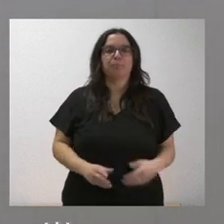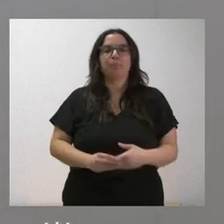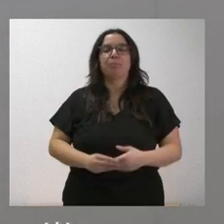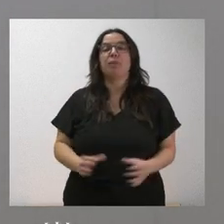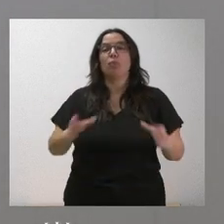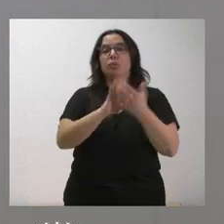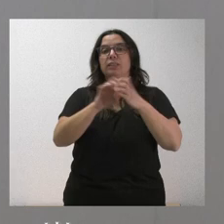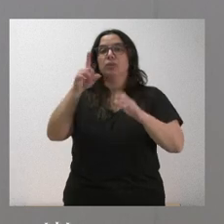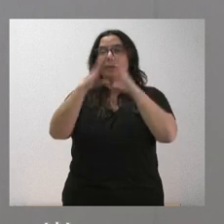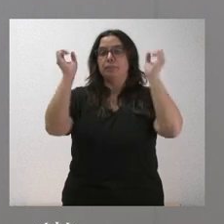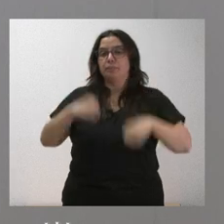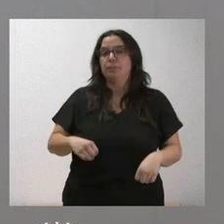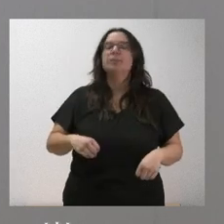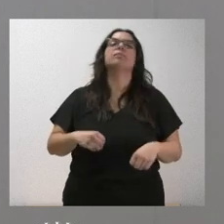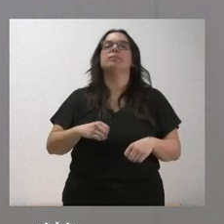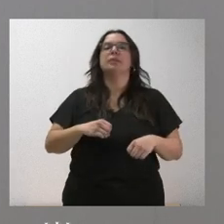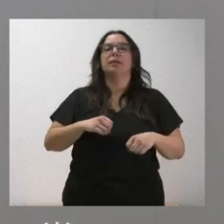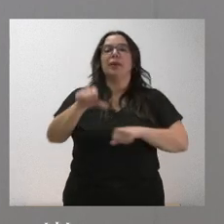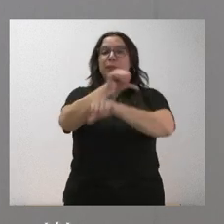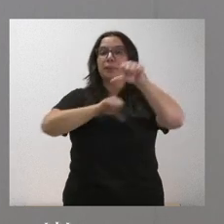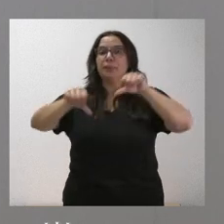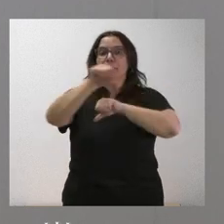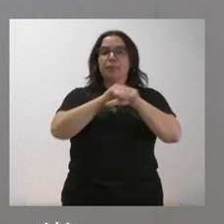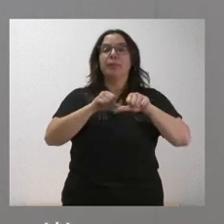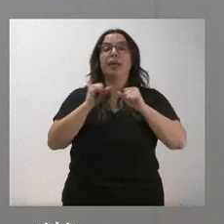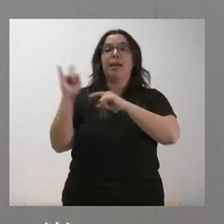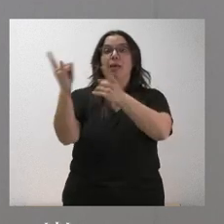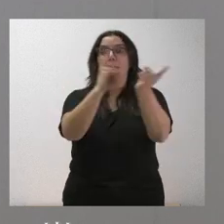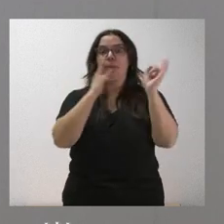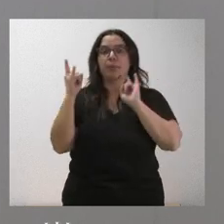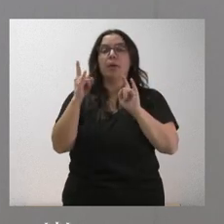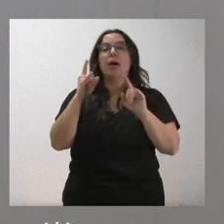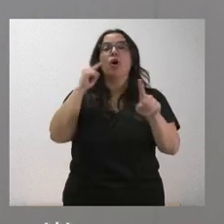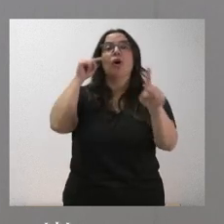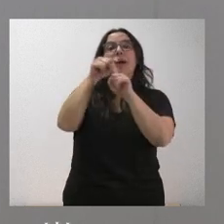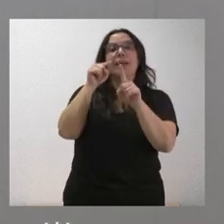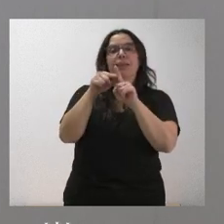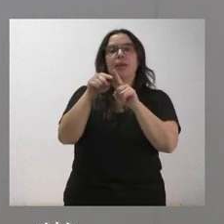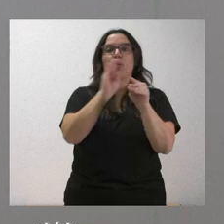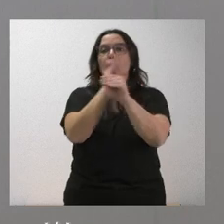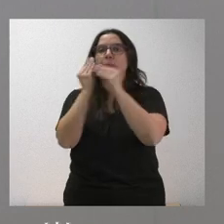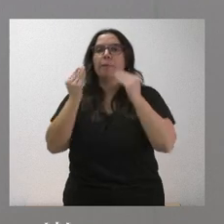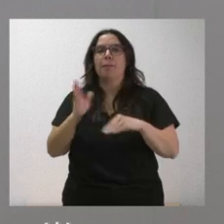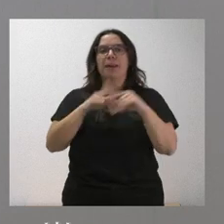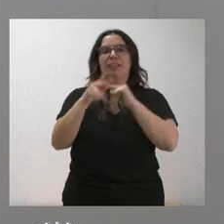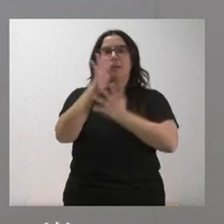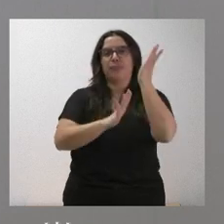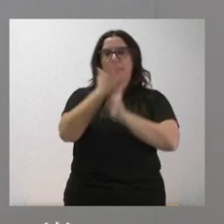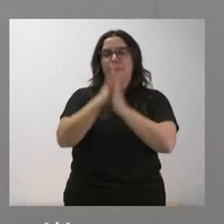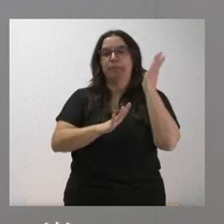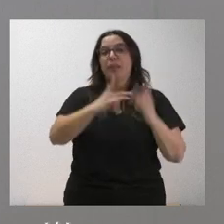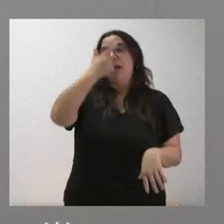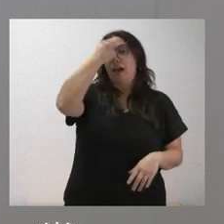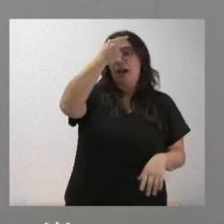aprueba también tratamientos selvícolas preventivos para incendios forestales en Ávila y Zamora por importe de 2,2 millones de euros Son seis términos municipales en